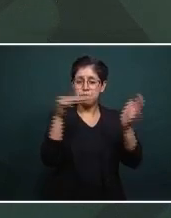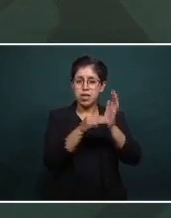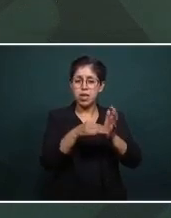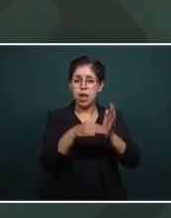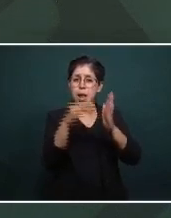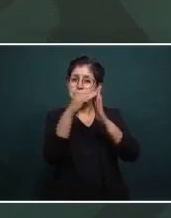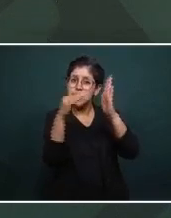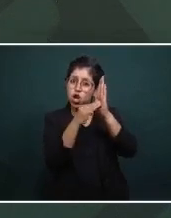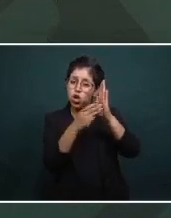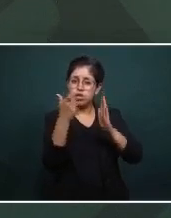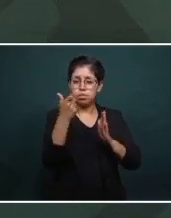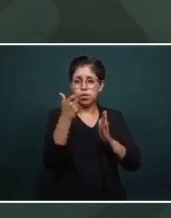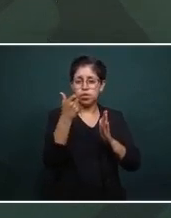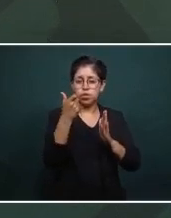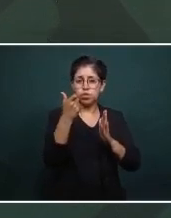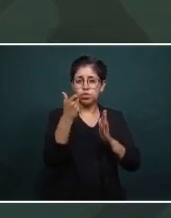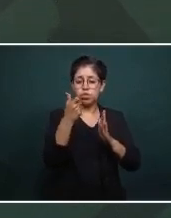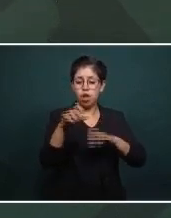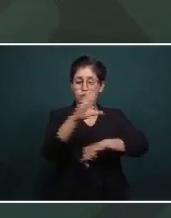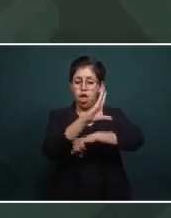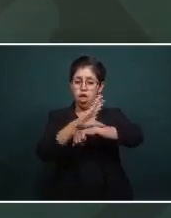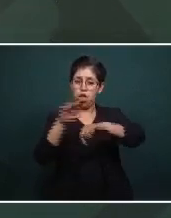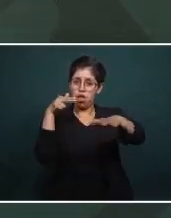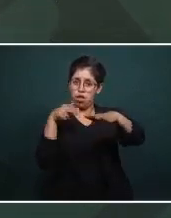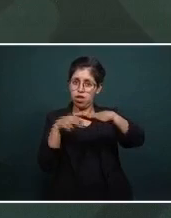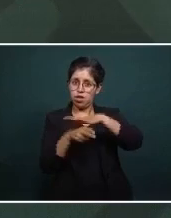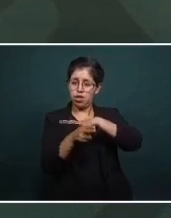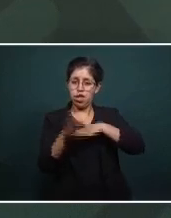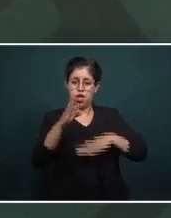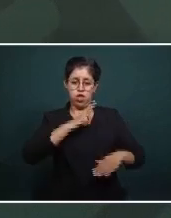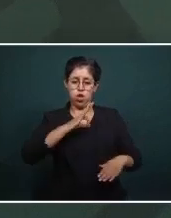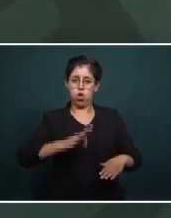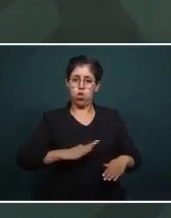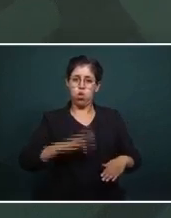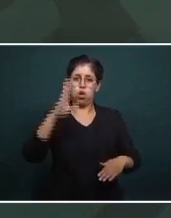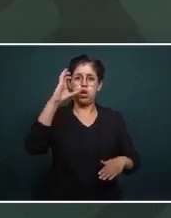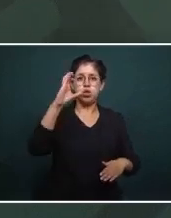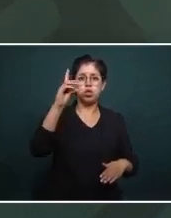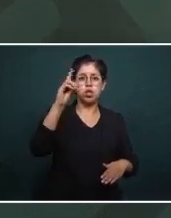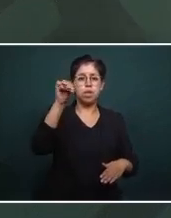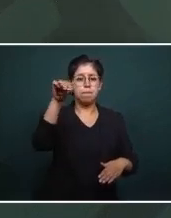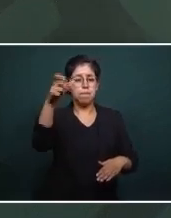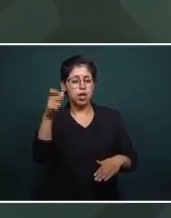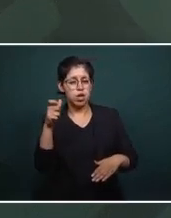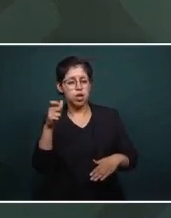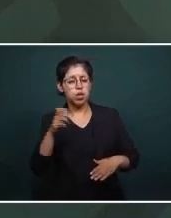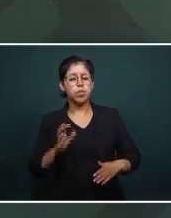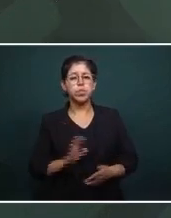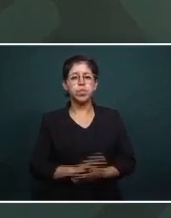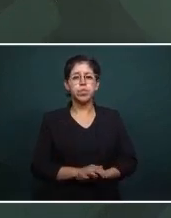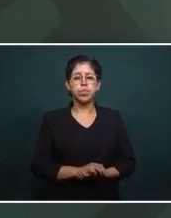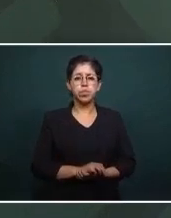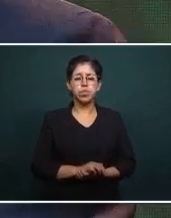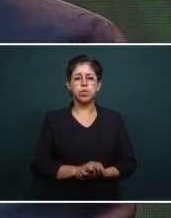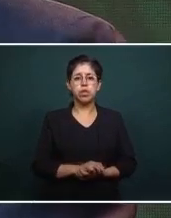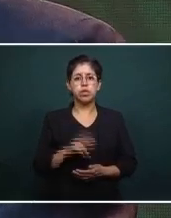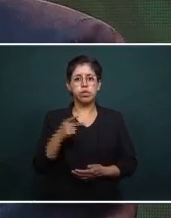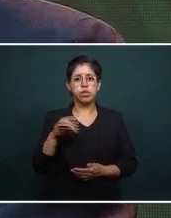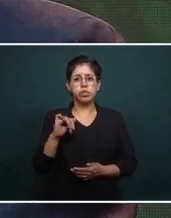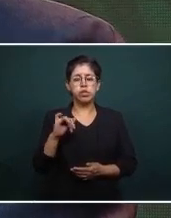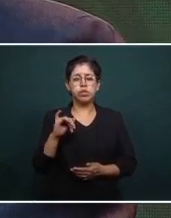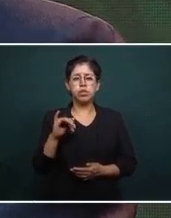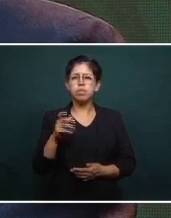pesos en el tren Toluca, Ciudad de México, y se han ejercido